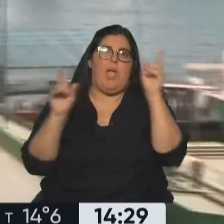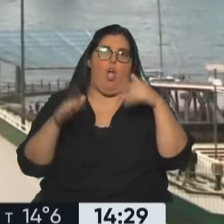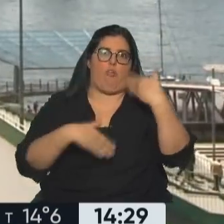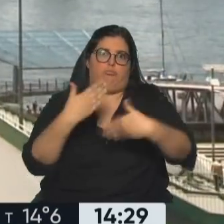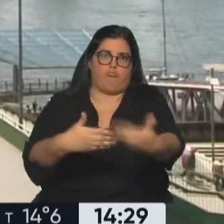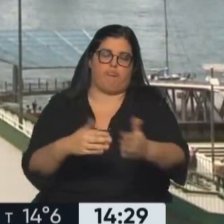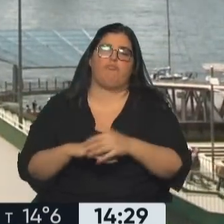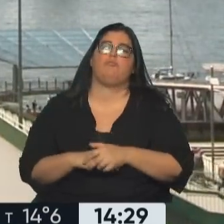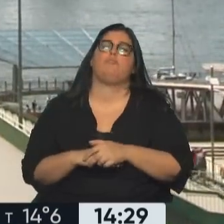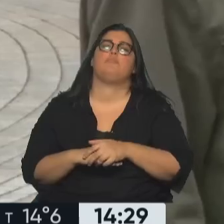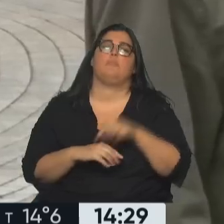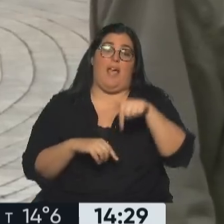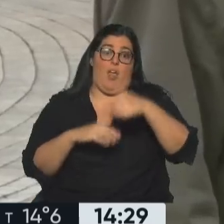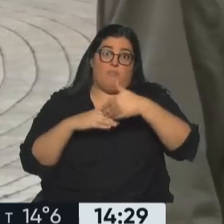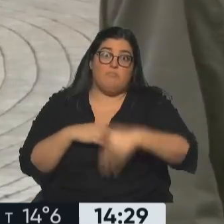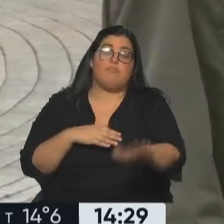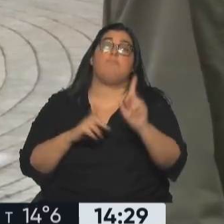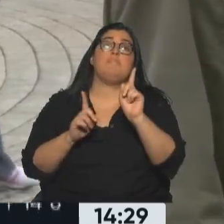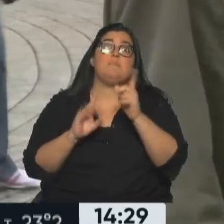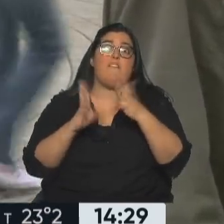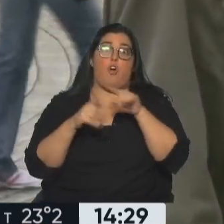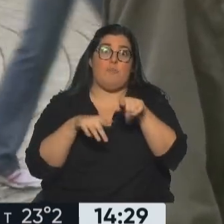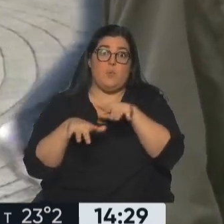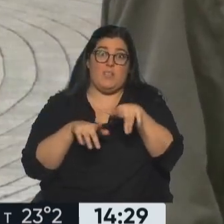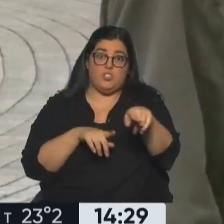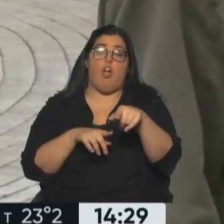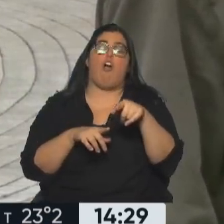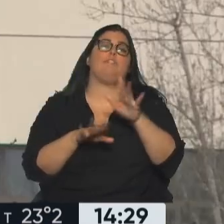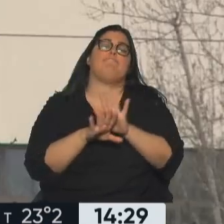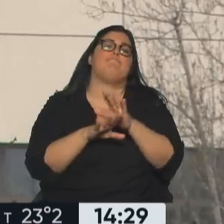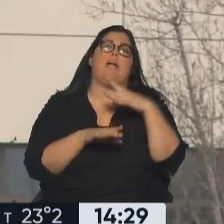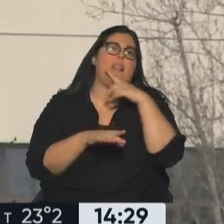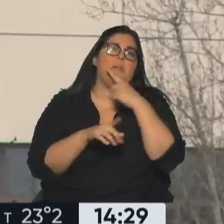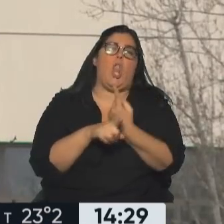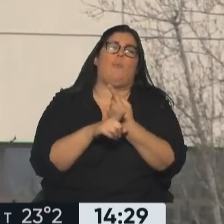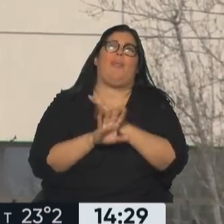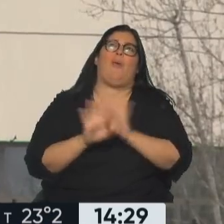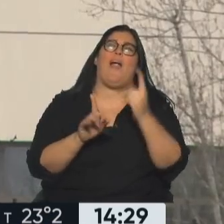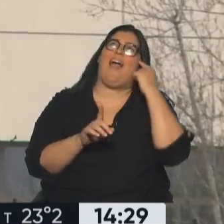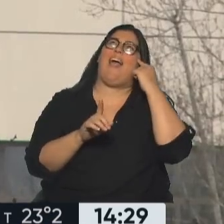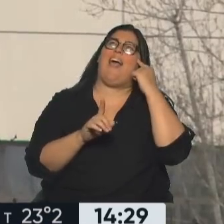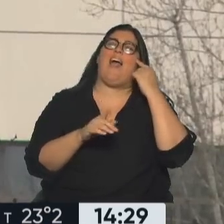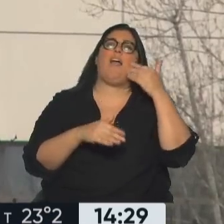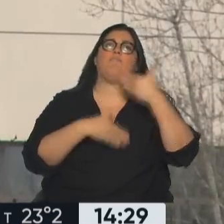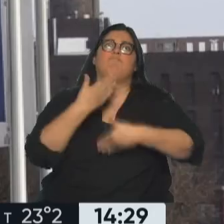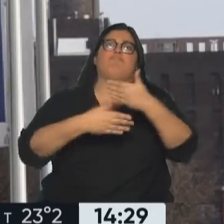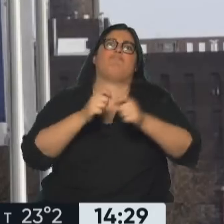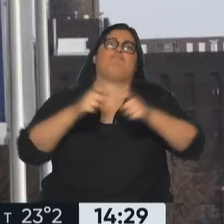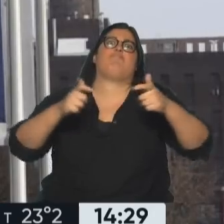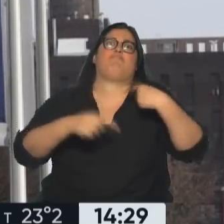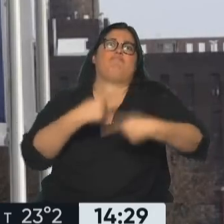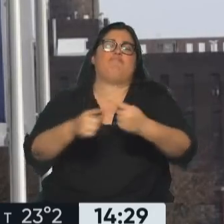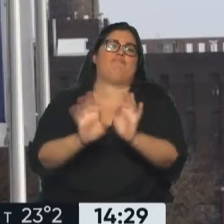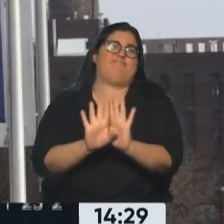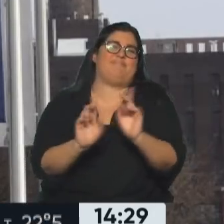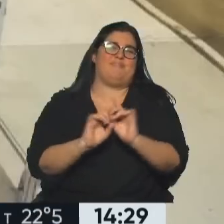meses. A partir de ahora y mientras se mantenga esta coyuntura, Alemania ya no podrá dar por sentado ese crecimiento constante que caracterizó su